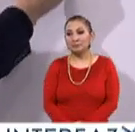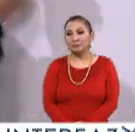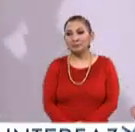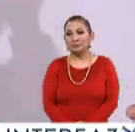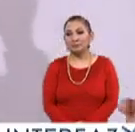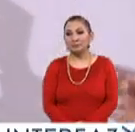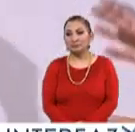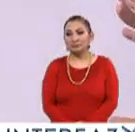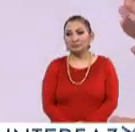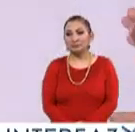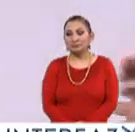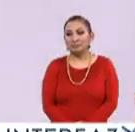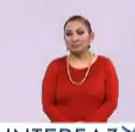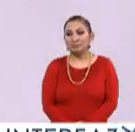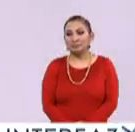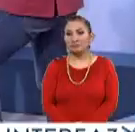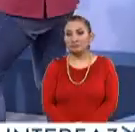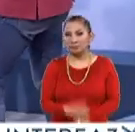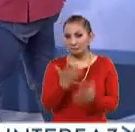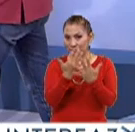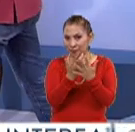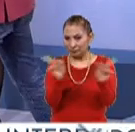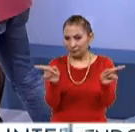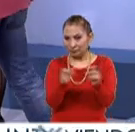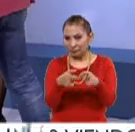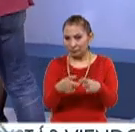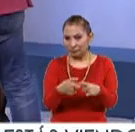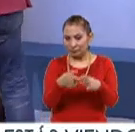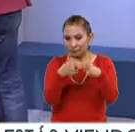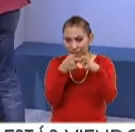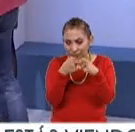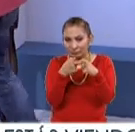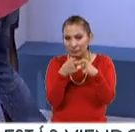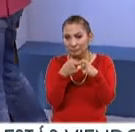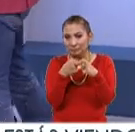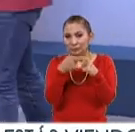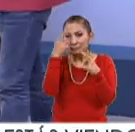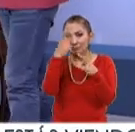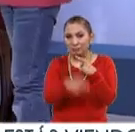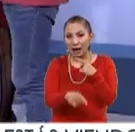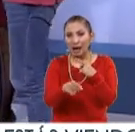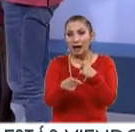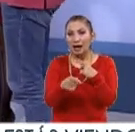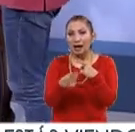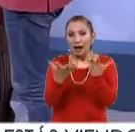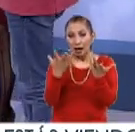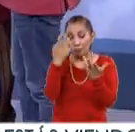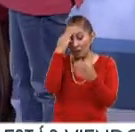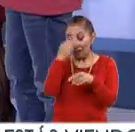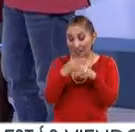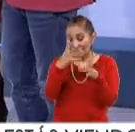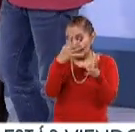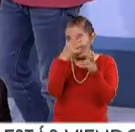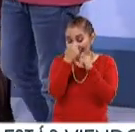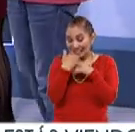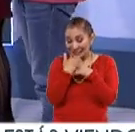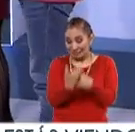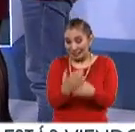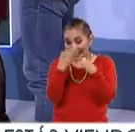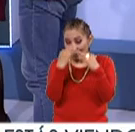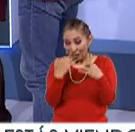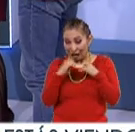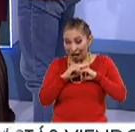1949, verticalmente. Bueno. Bueno, déjanos hacer un breve espacio para poder asimilar esta interesante